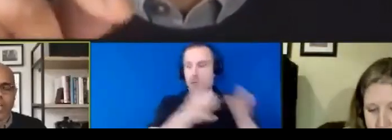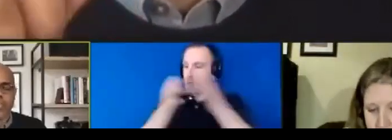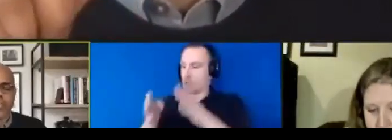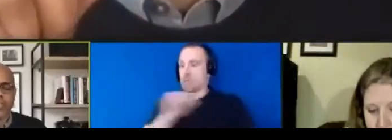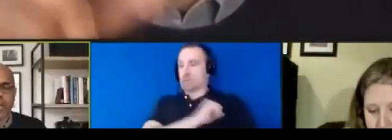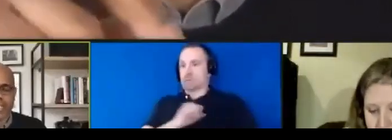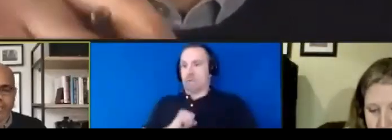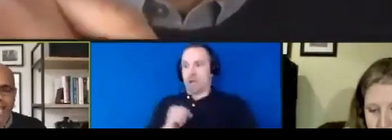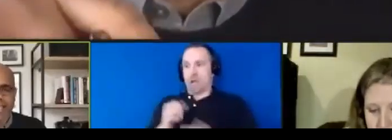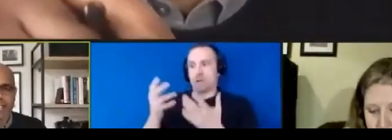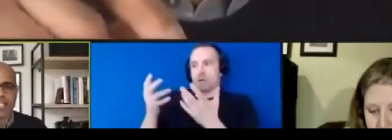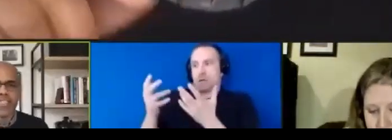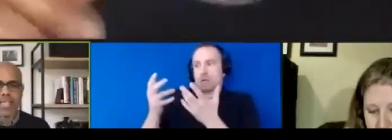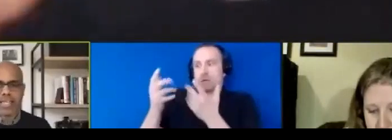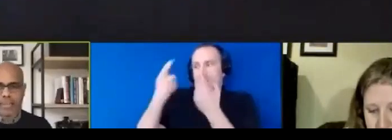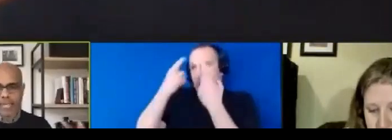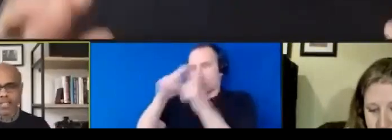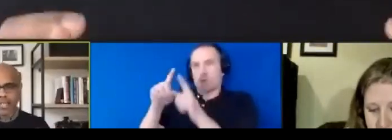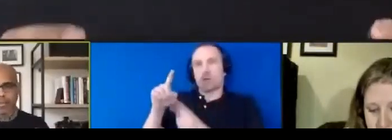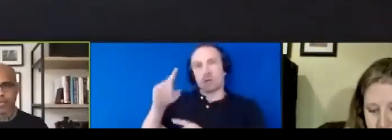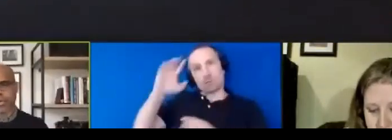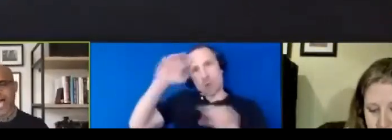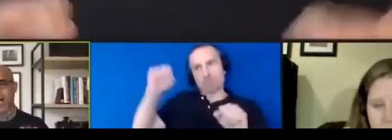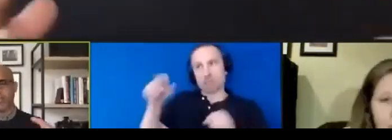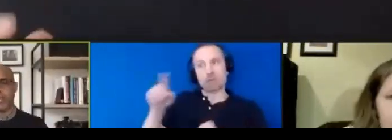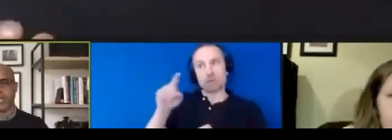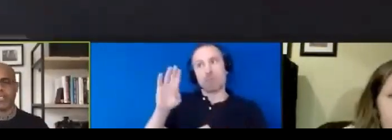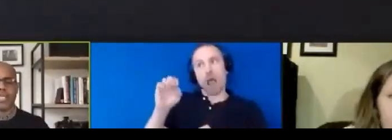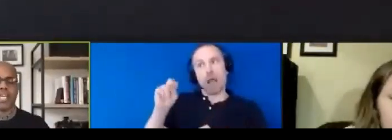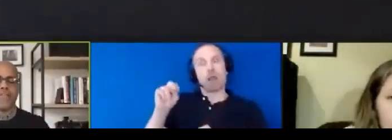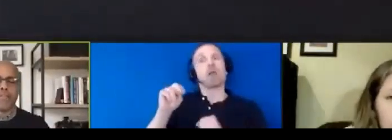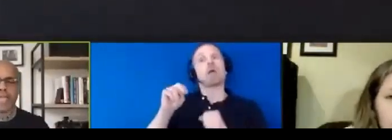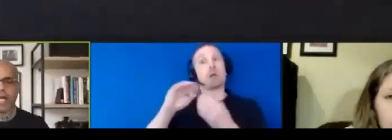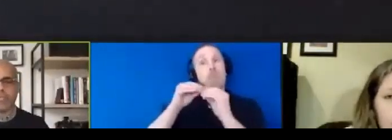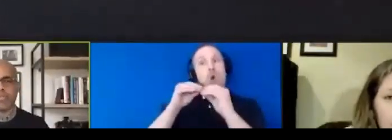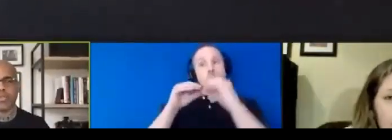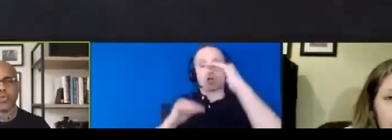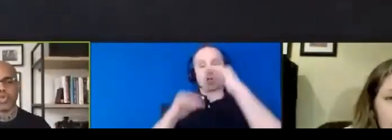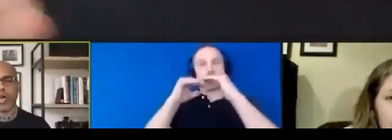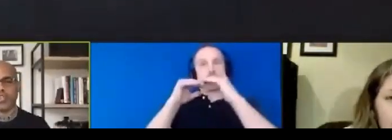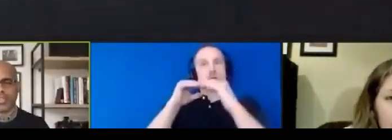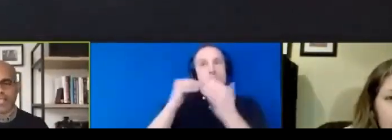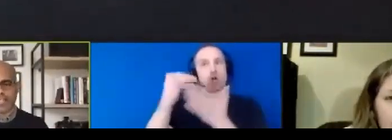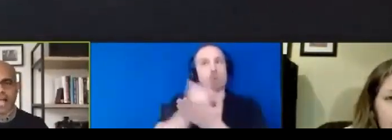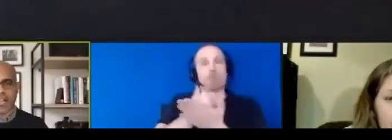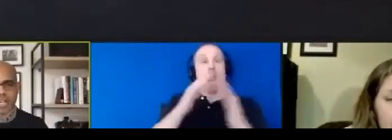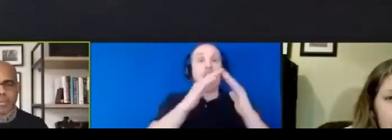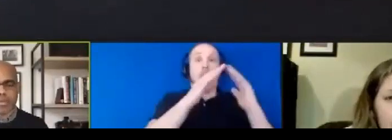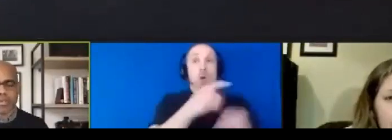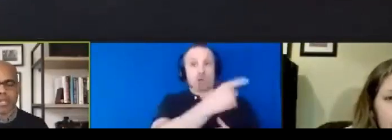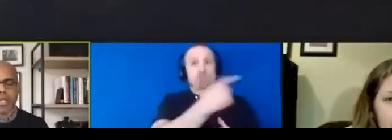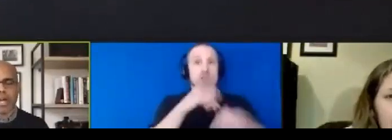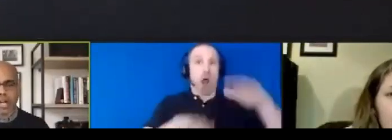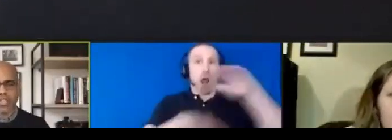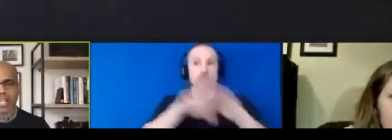y donde eso queda en el proceso de la legislatura en la que la